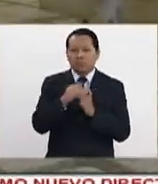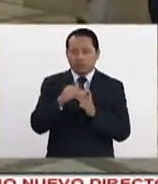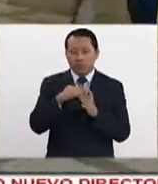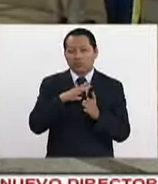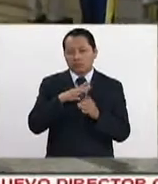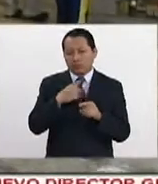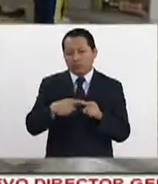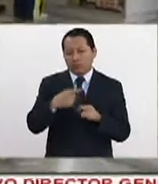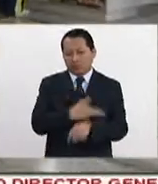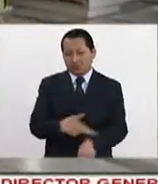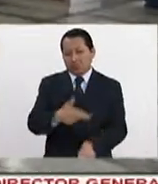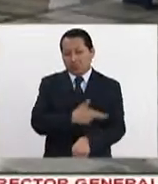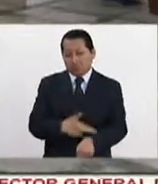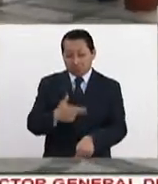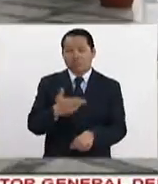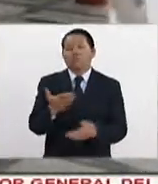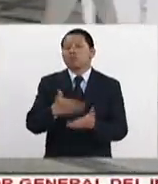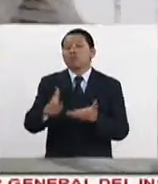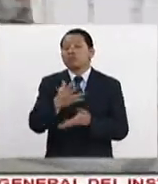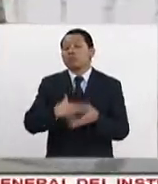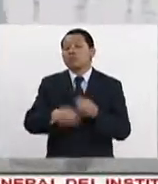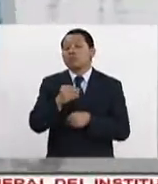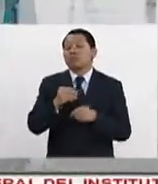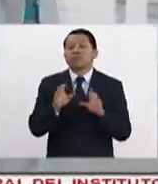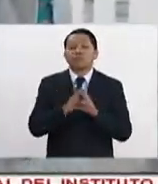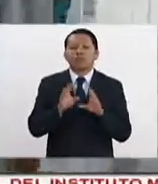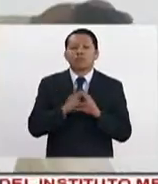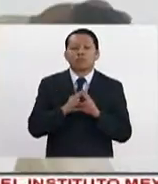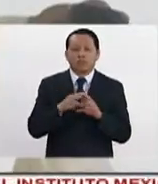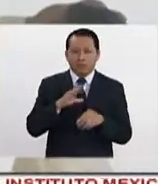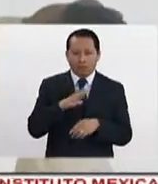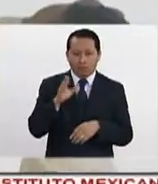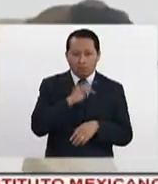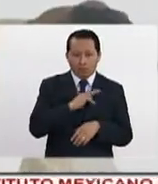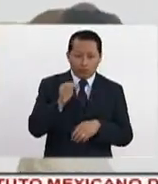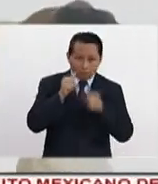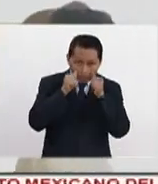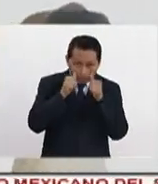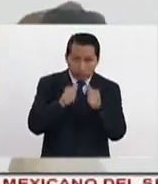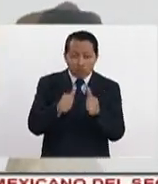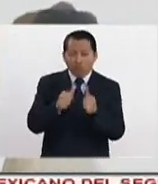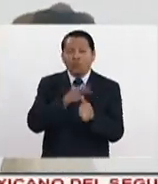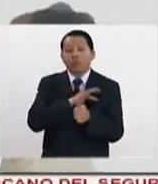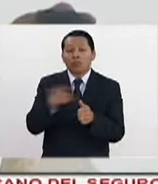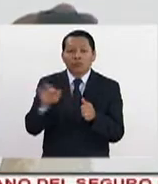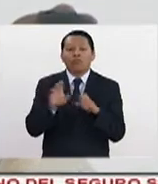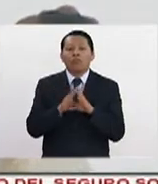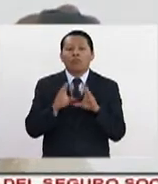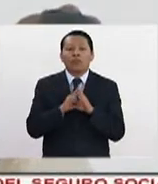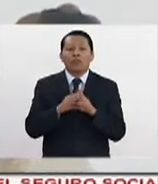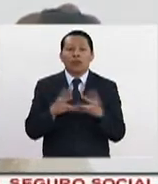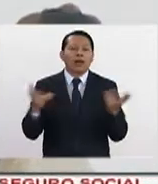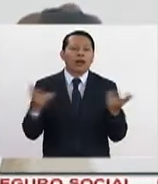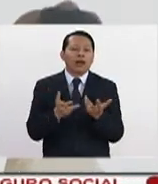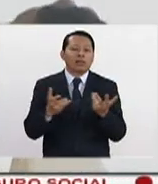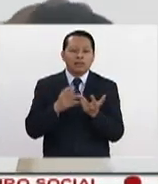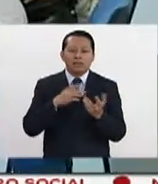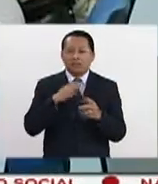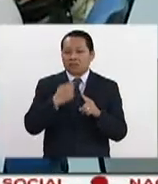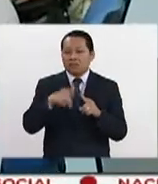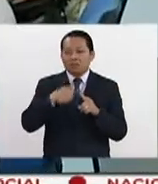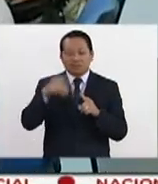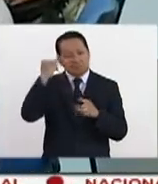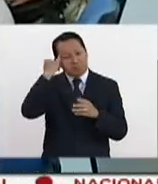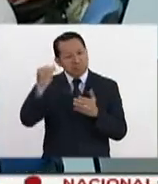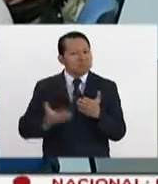de trámites. Por otro lado, desde el punto de vista de la atención médica, pues también contamos con